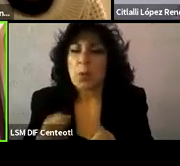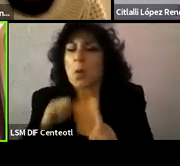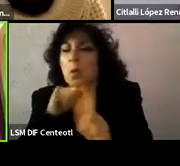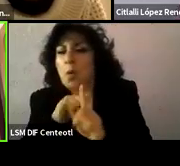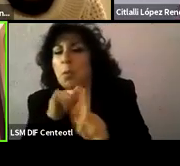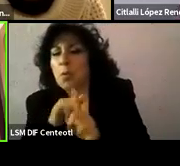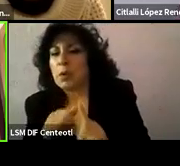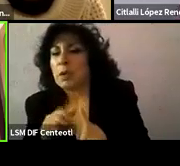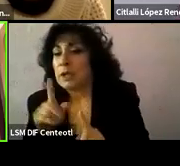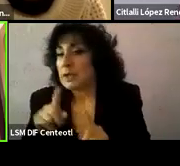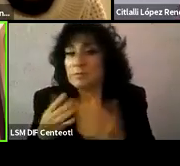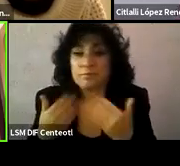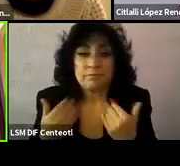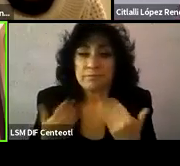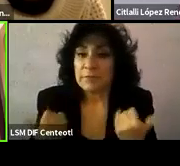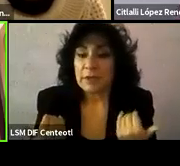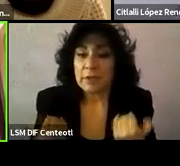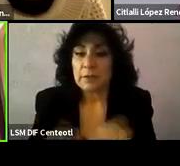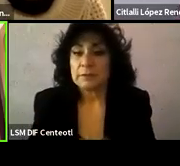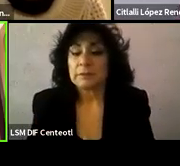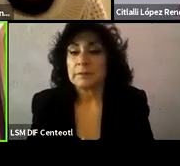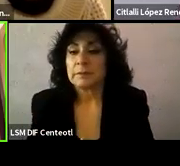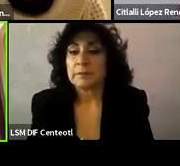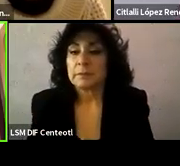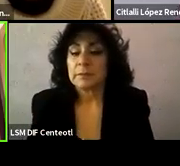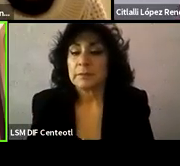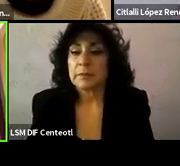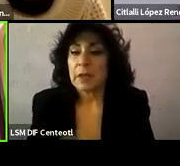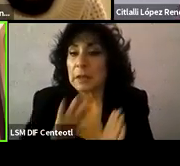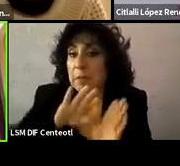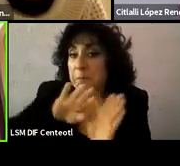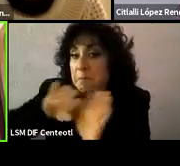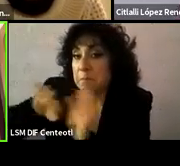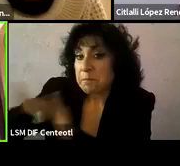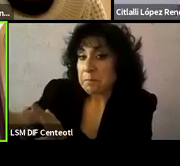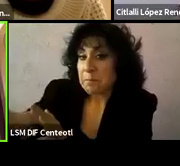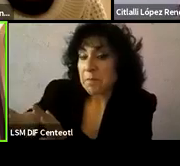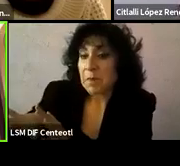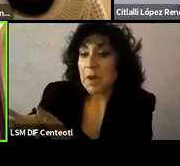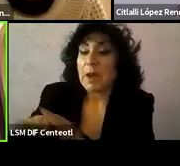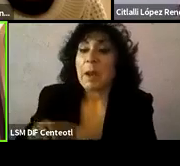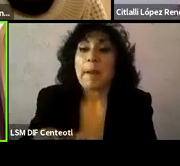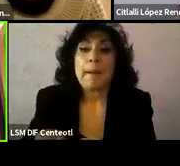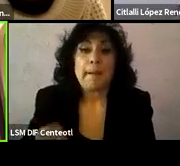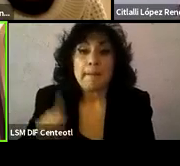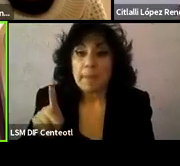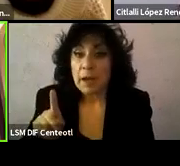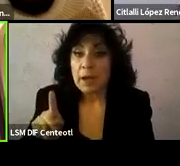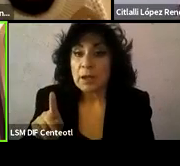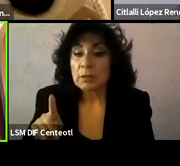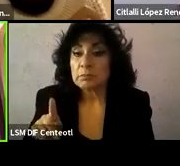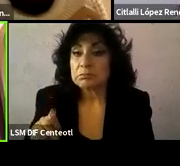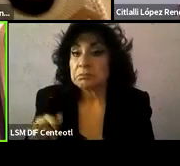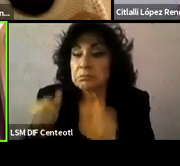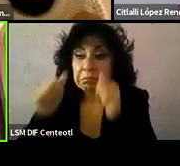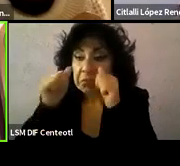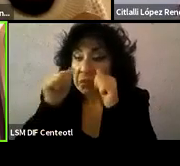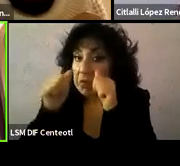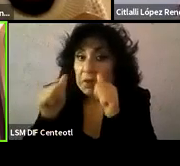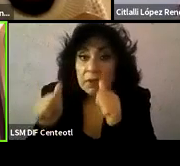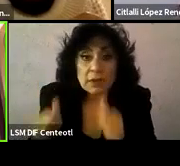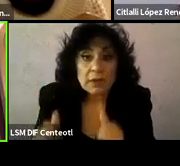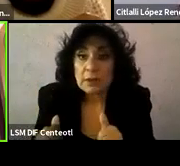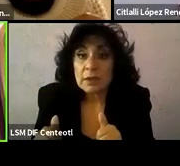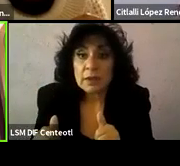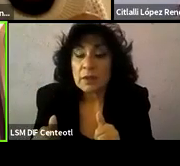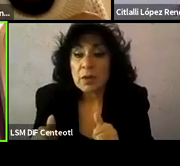Ni acoso escolar. Sin embargo, no se dio la dimensión de trabajar con maestros y